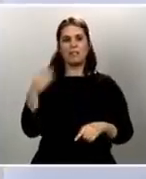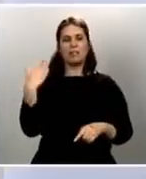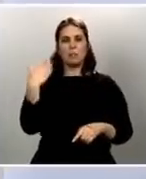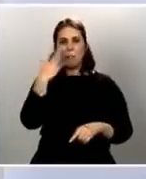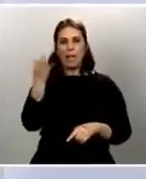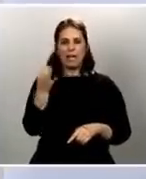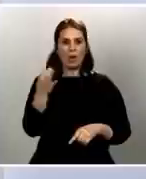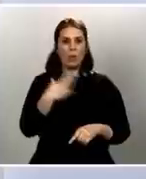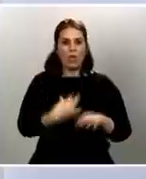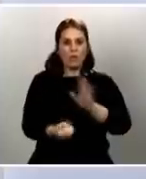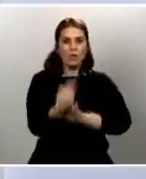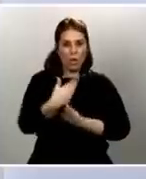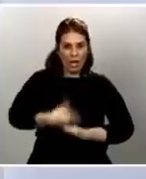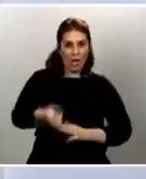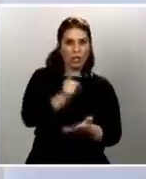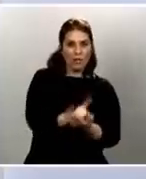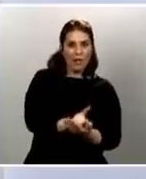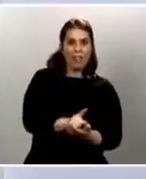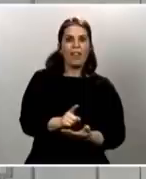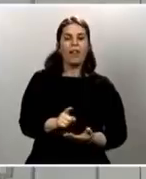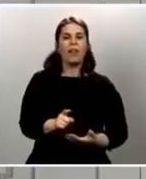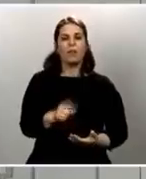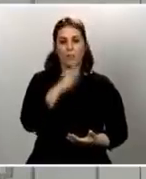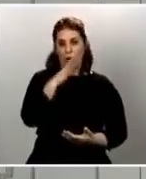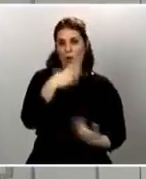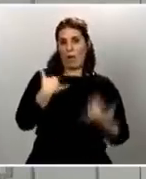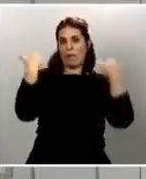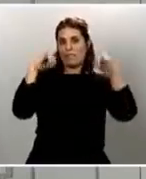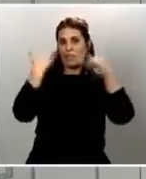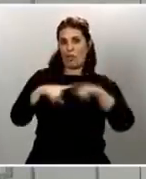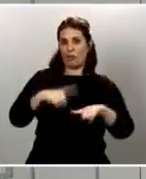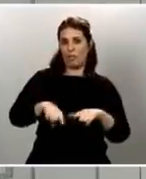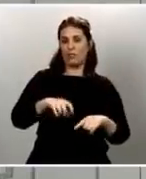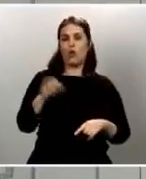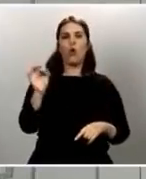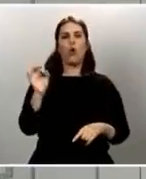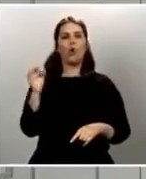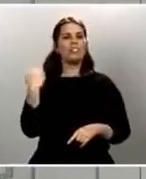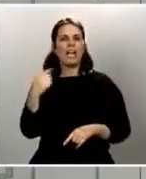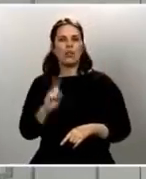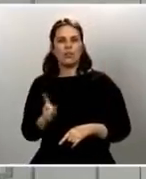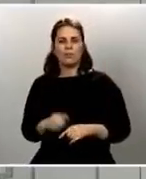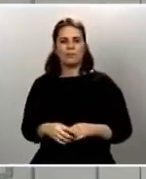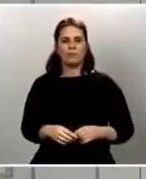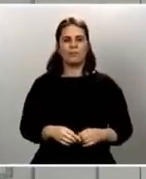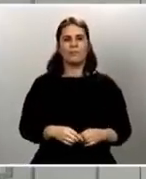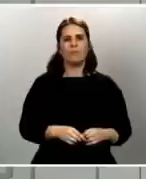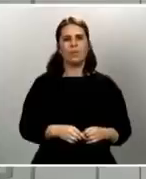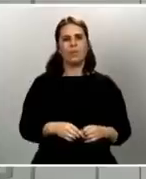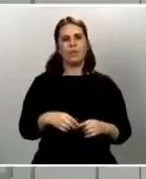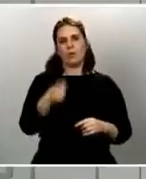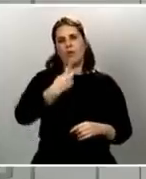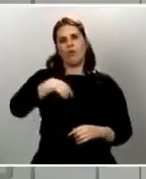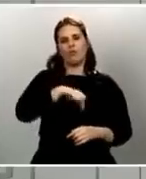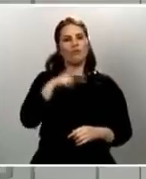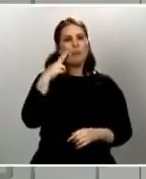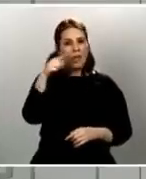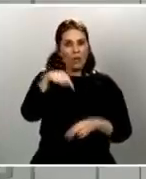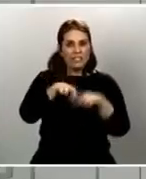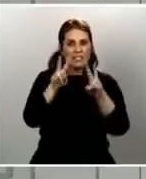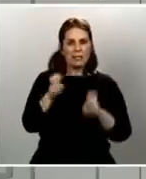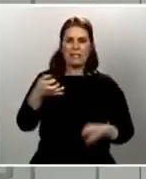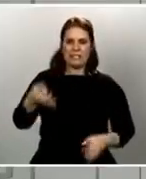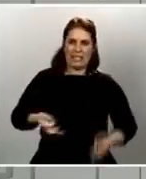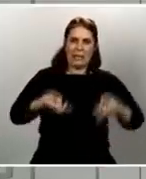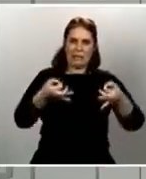Hombre, lo tememos sempre. As actividades con os grupos máis